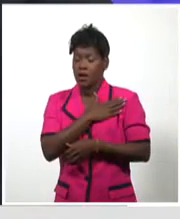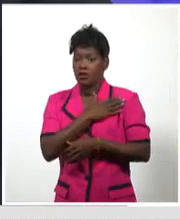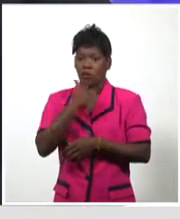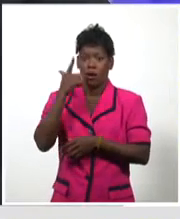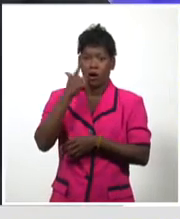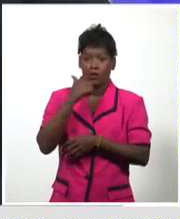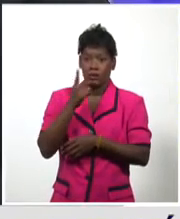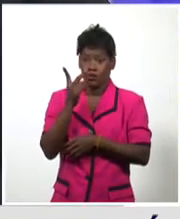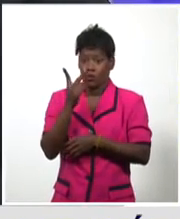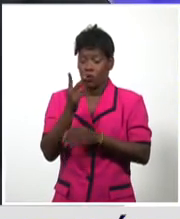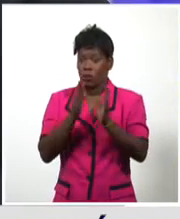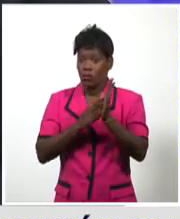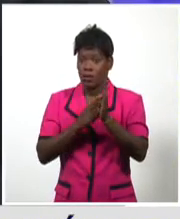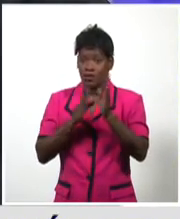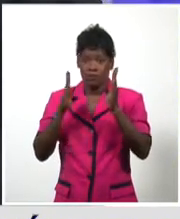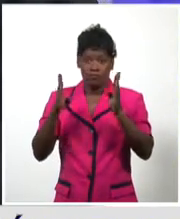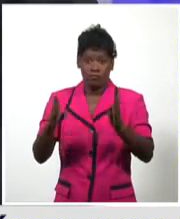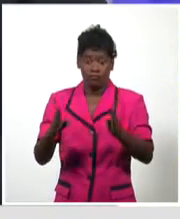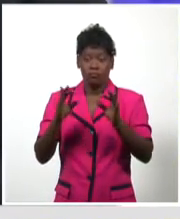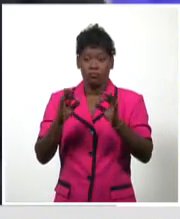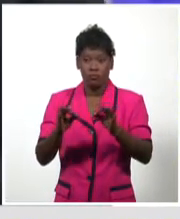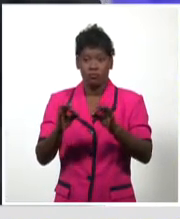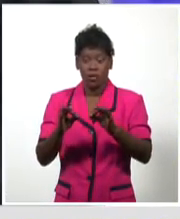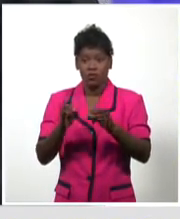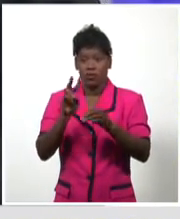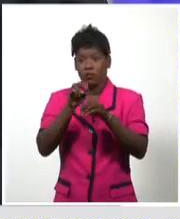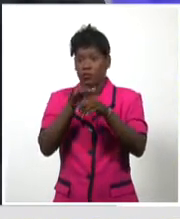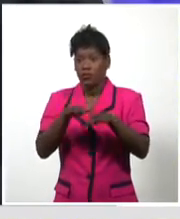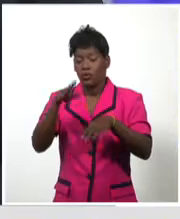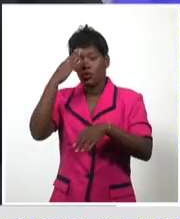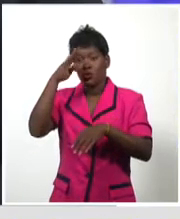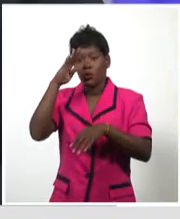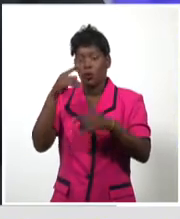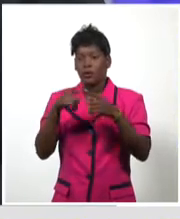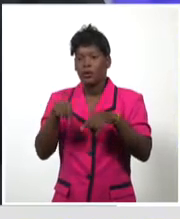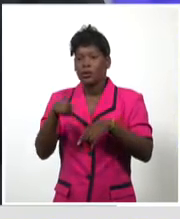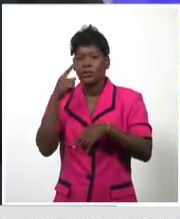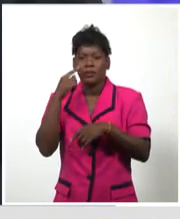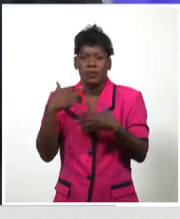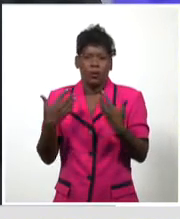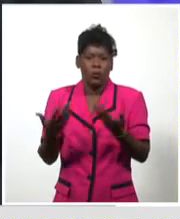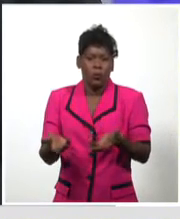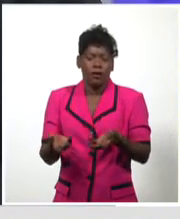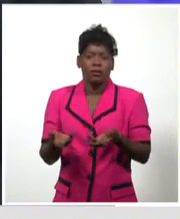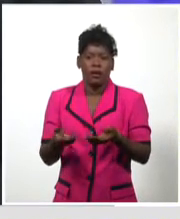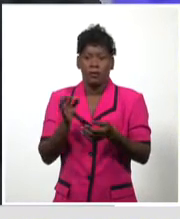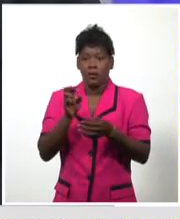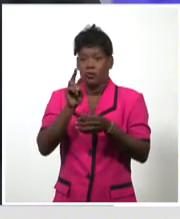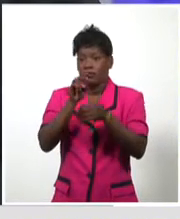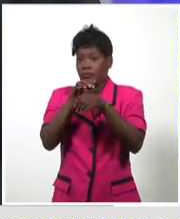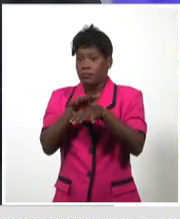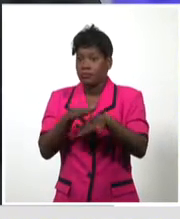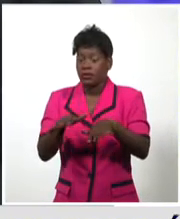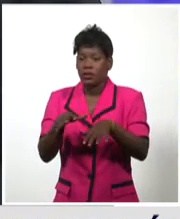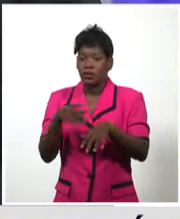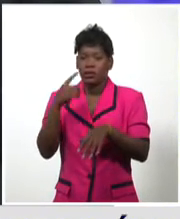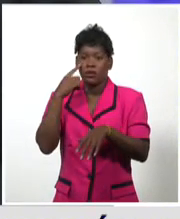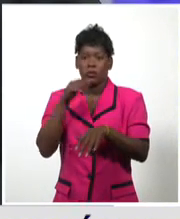tenido la circulación del virus en Cuba, y hoy hemos visto que el virus ha circulado en Cuba con temperaturas, por ejemplo, superiores